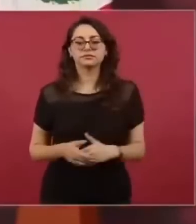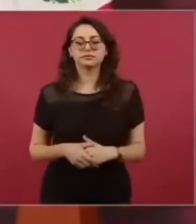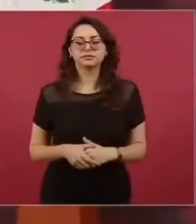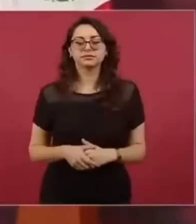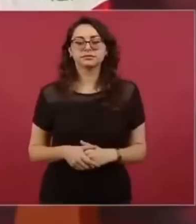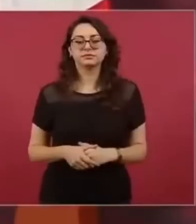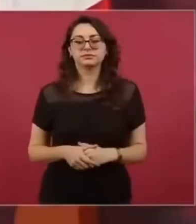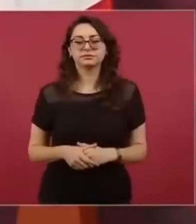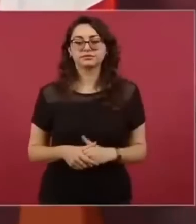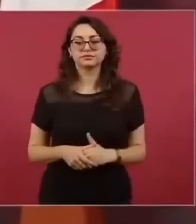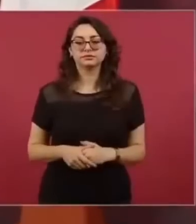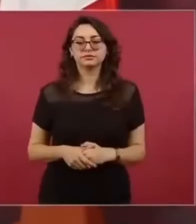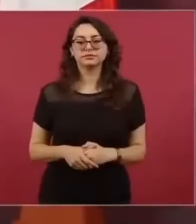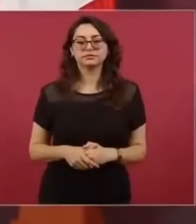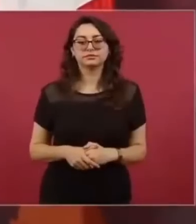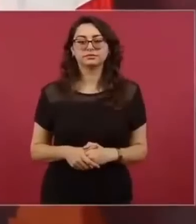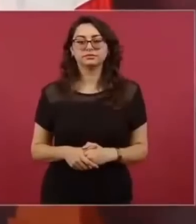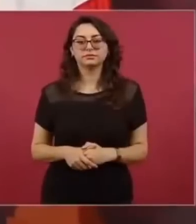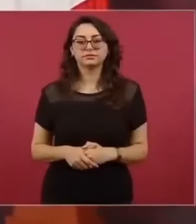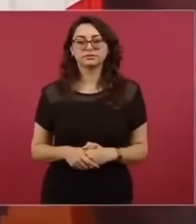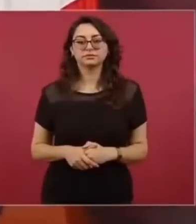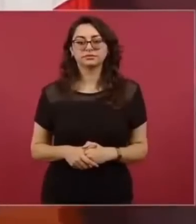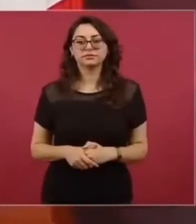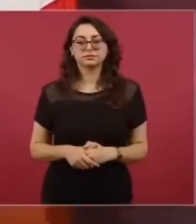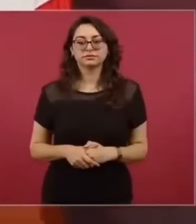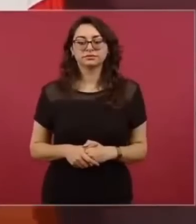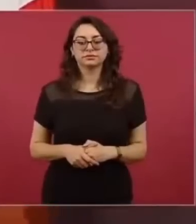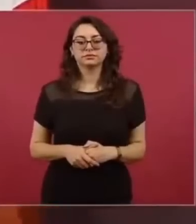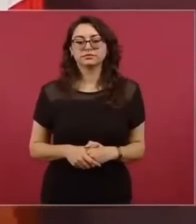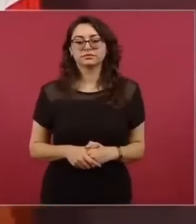Bien, para los analistas que